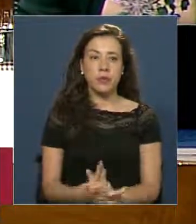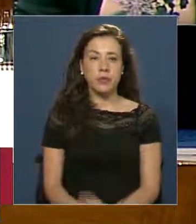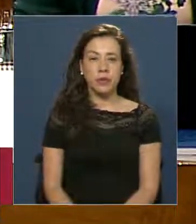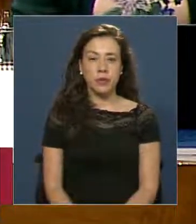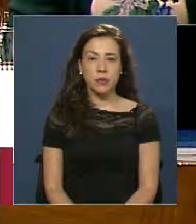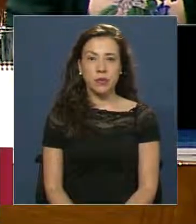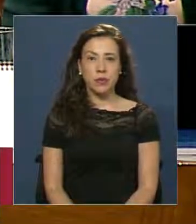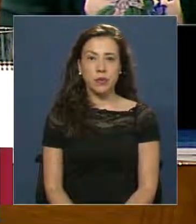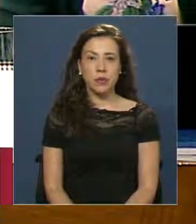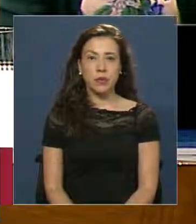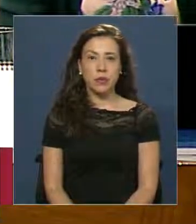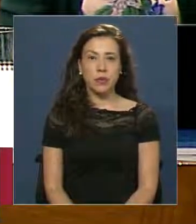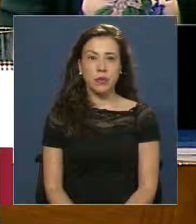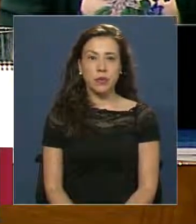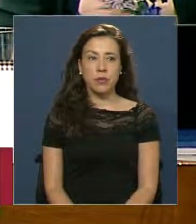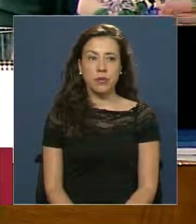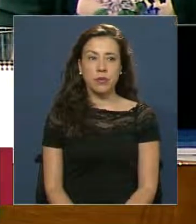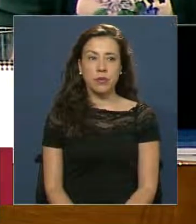votación.